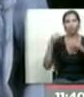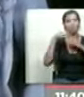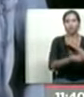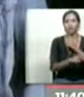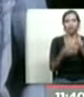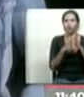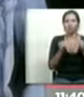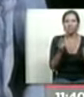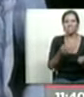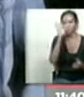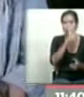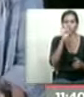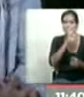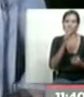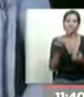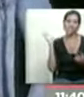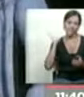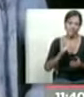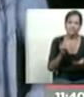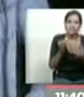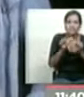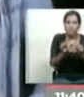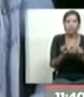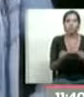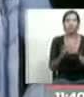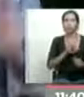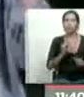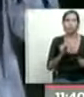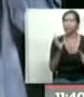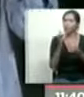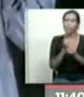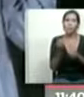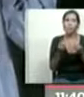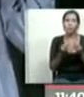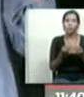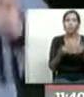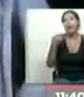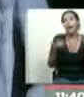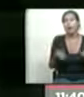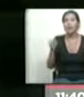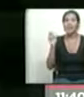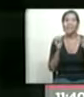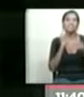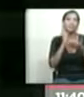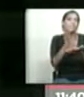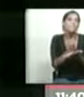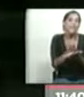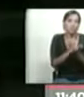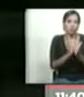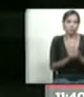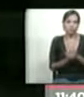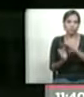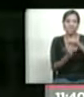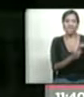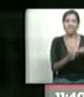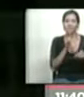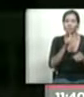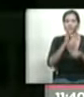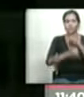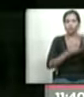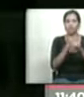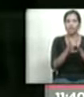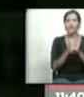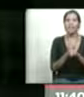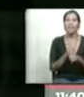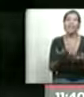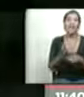todas esas cochinadas que traía encima. No le creemos mucho el cuento de que ahora es neutral. En noticias internacionales, el expresidente de Perú,